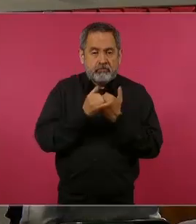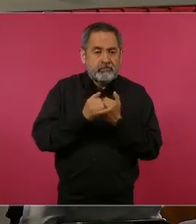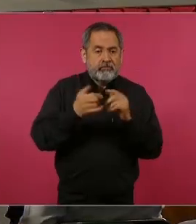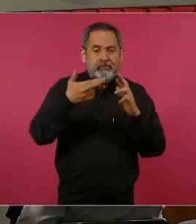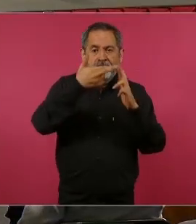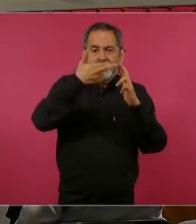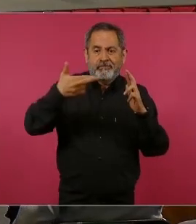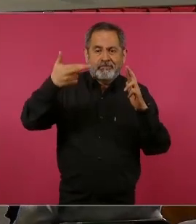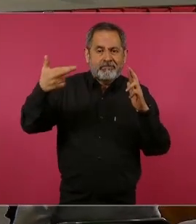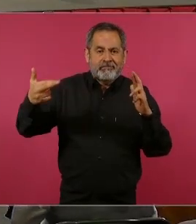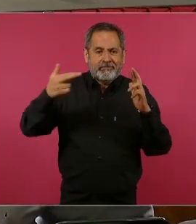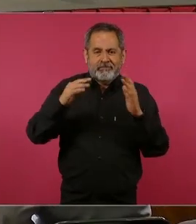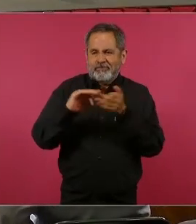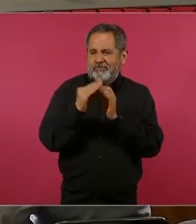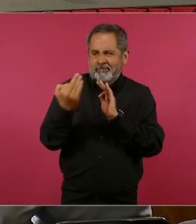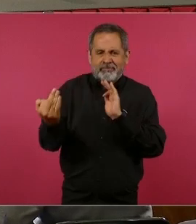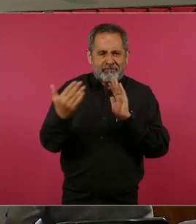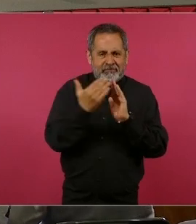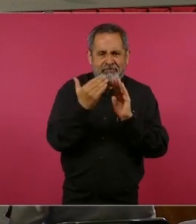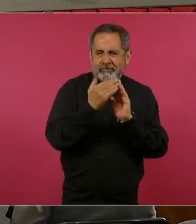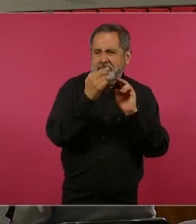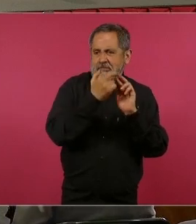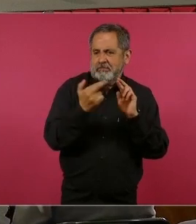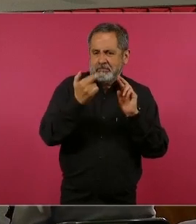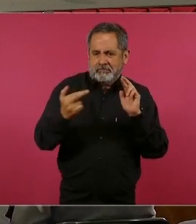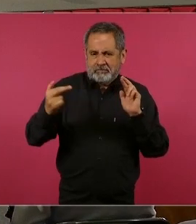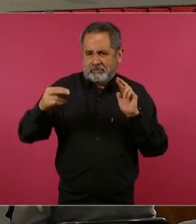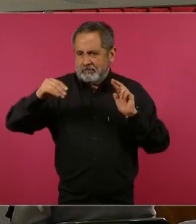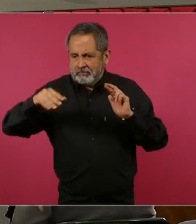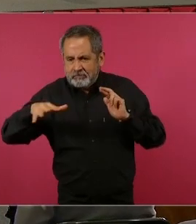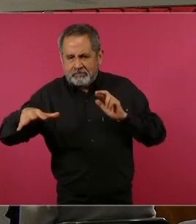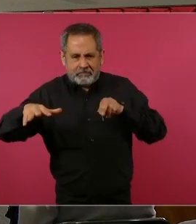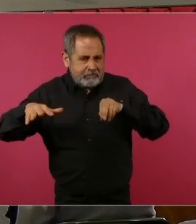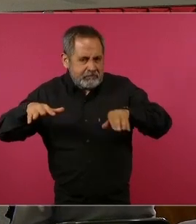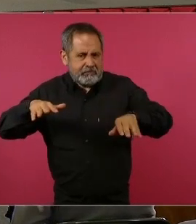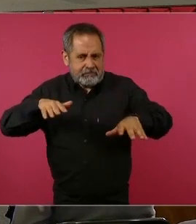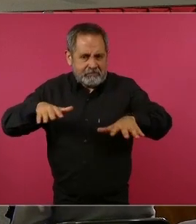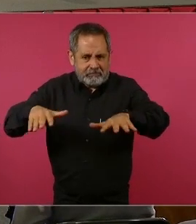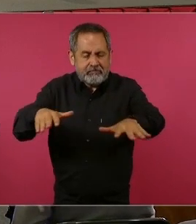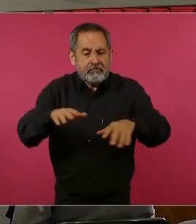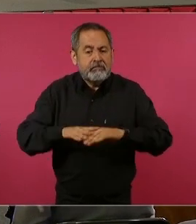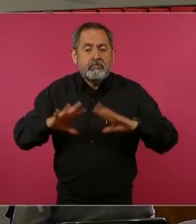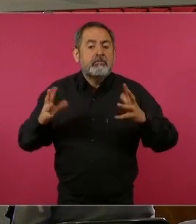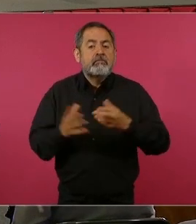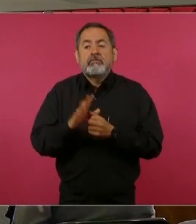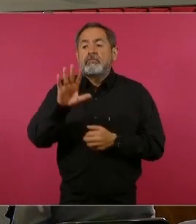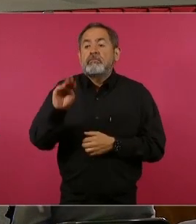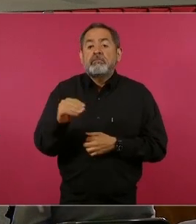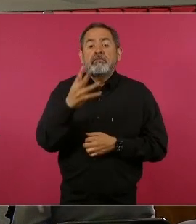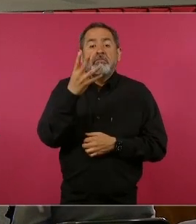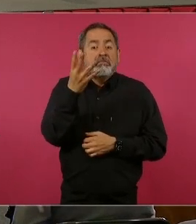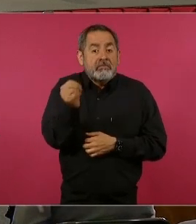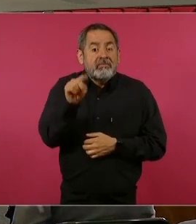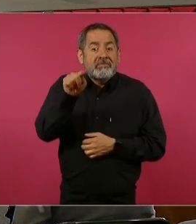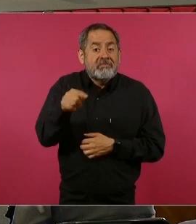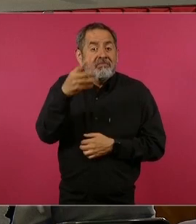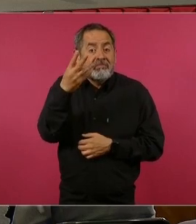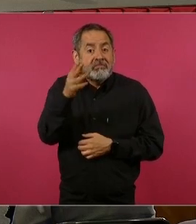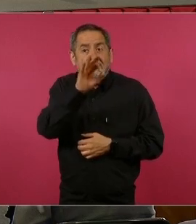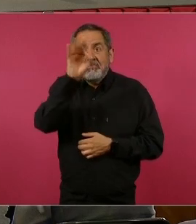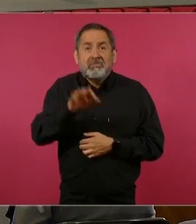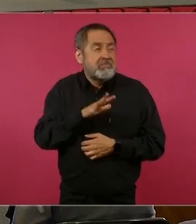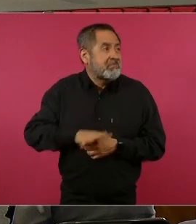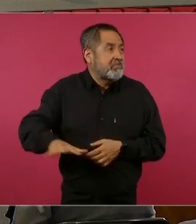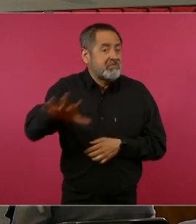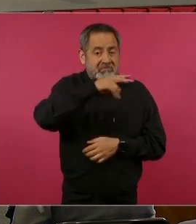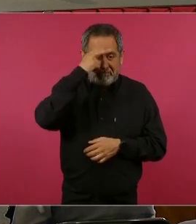de líneas de distribución para llegar a… Hoy tenemos el 99.4% de la población con acceso a energía